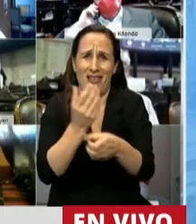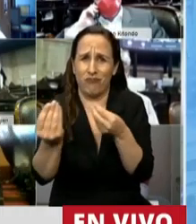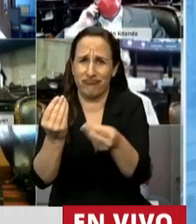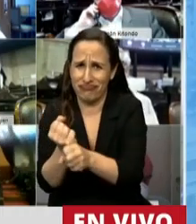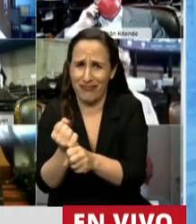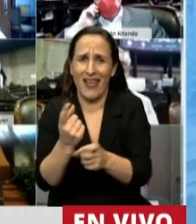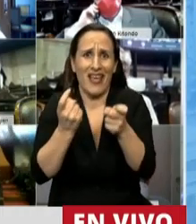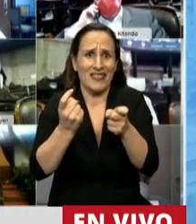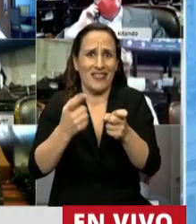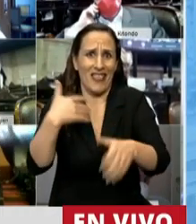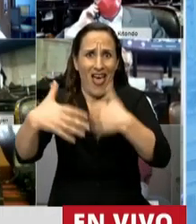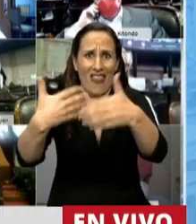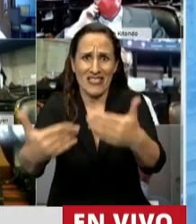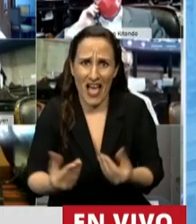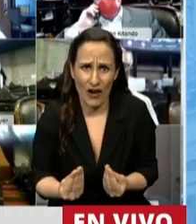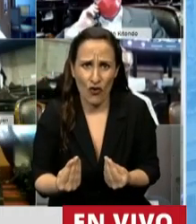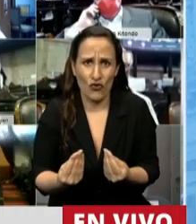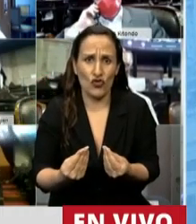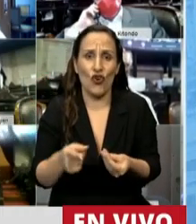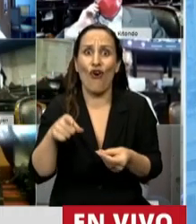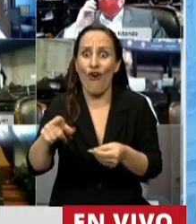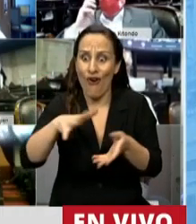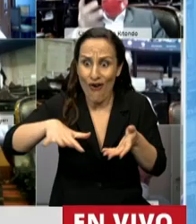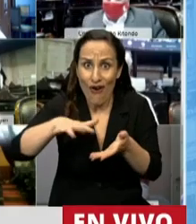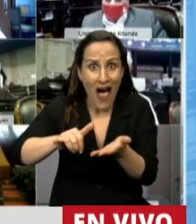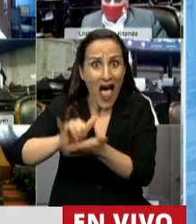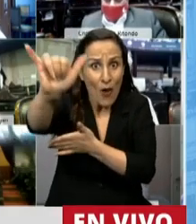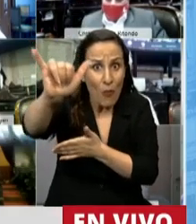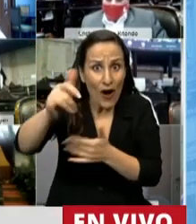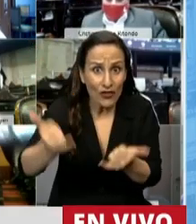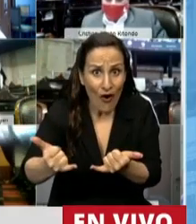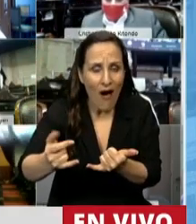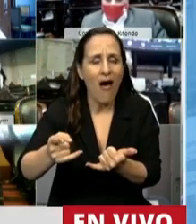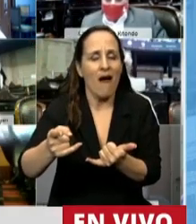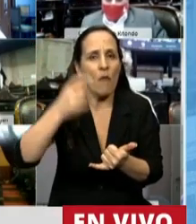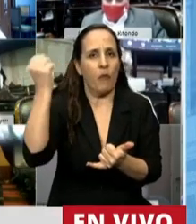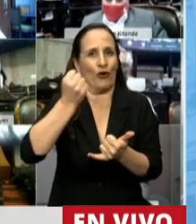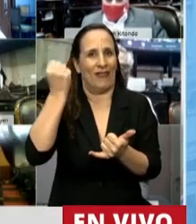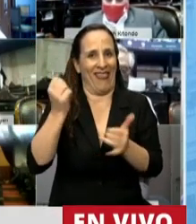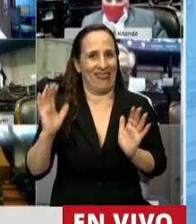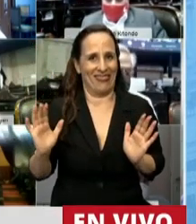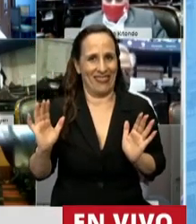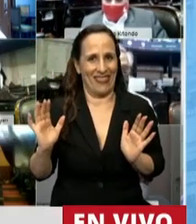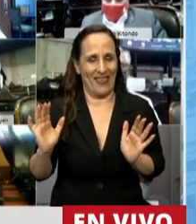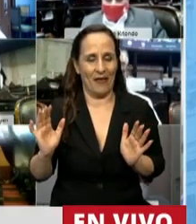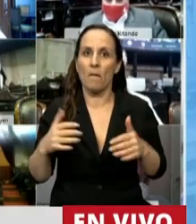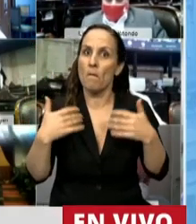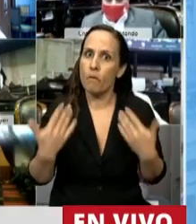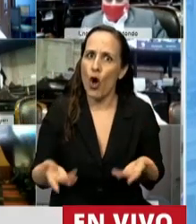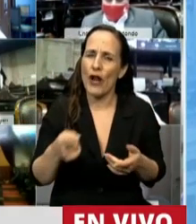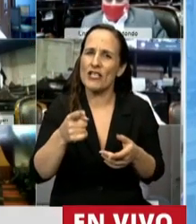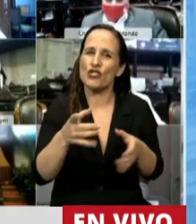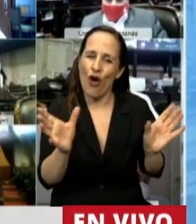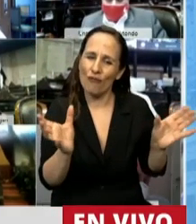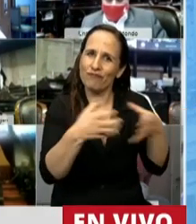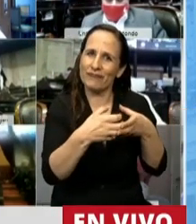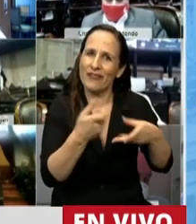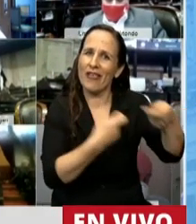necesita desarrollo la existencia y el funcionamiento de ese aeropuerto es muy importante por eso las cámaras de comercio